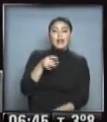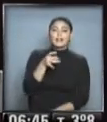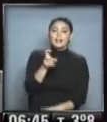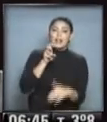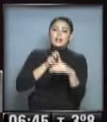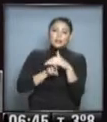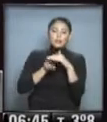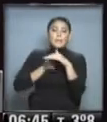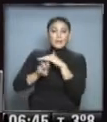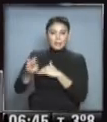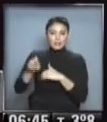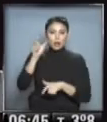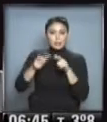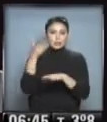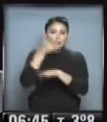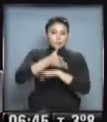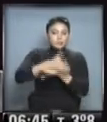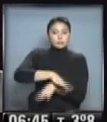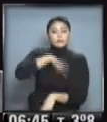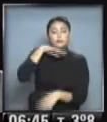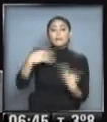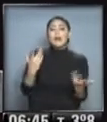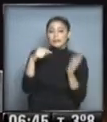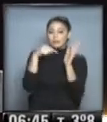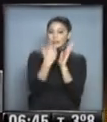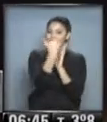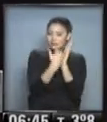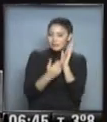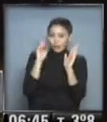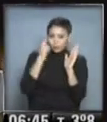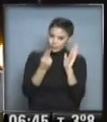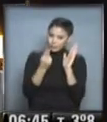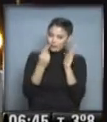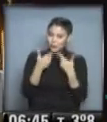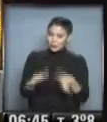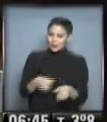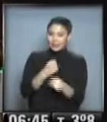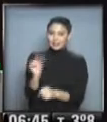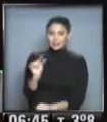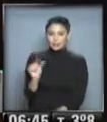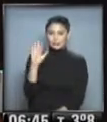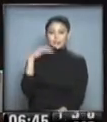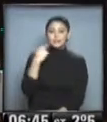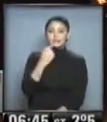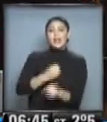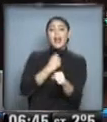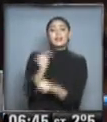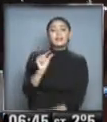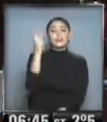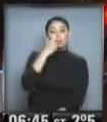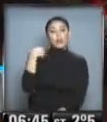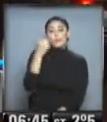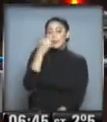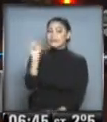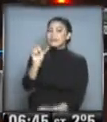y premetro con muchos pasajeros, pero de acuerdo a los cronogramas contemplados. Hasta luego. Hugo, hasta luego y te esperamos